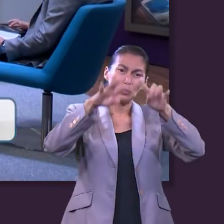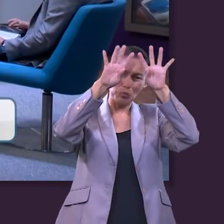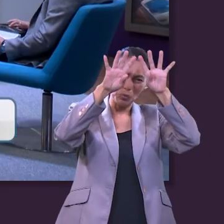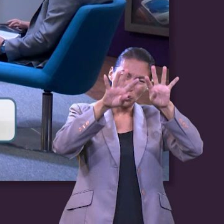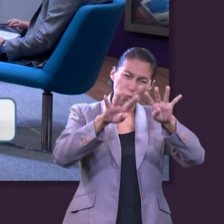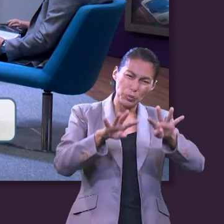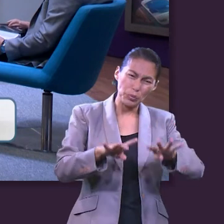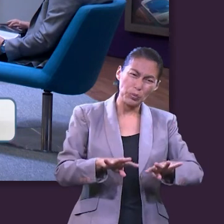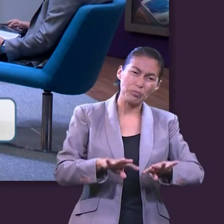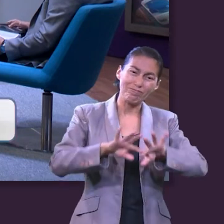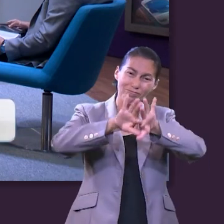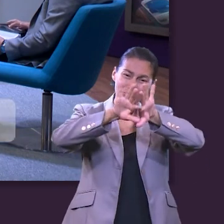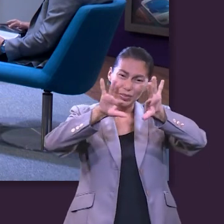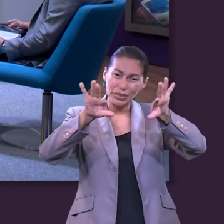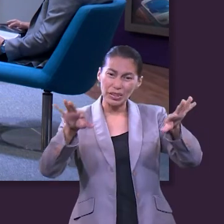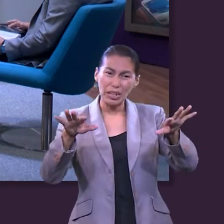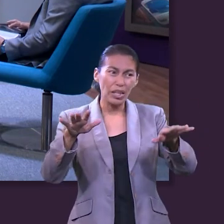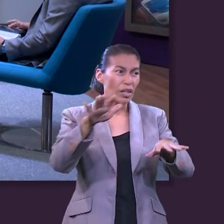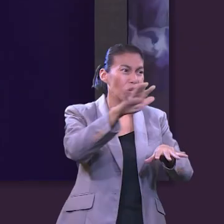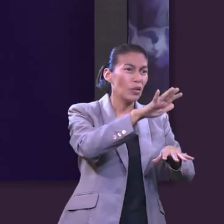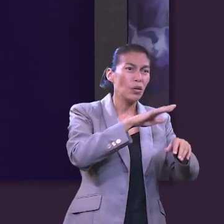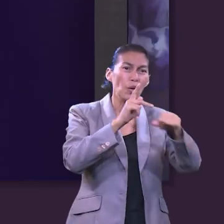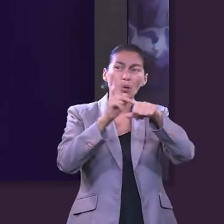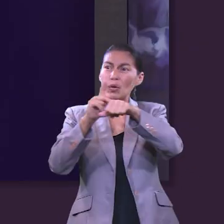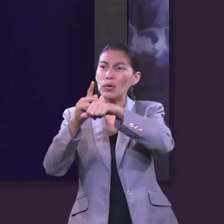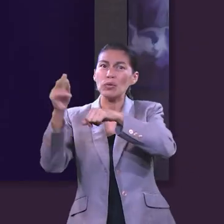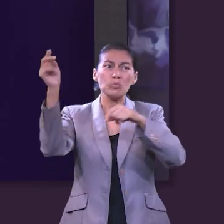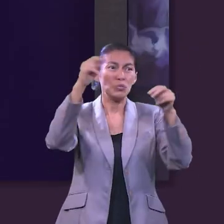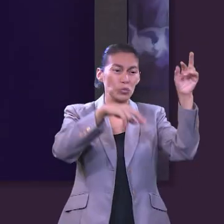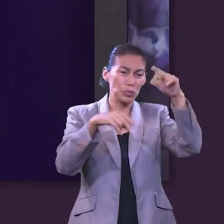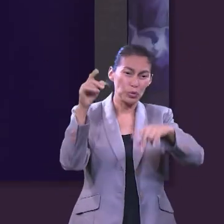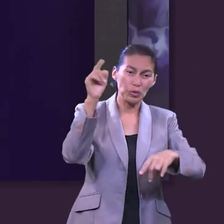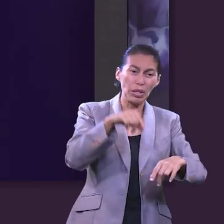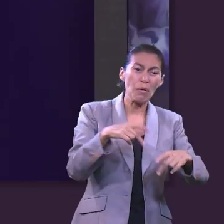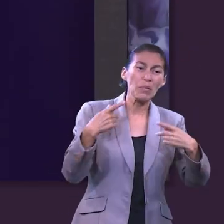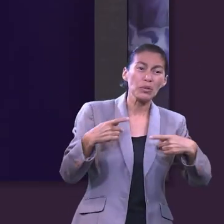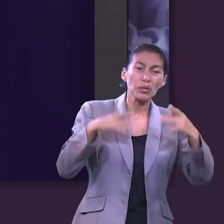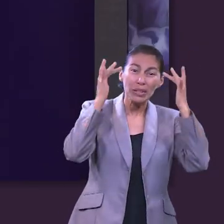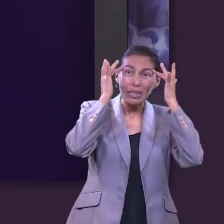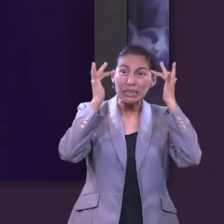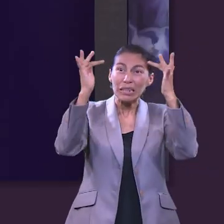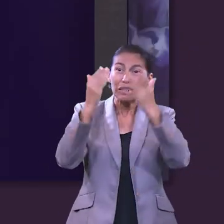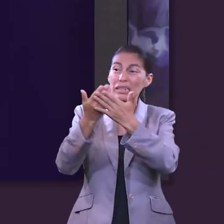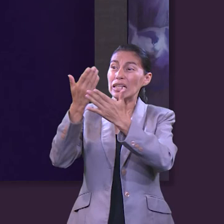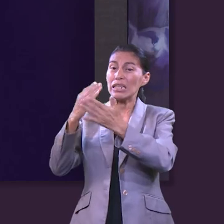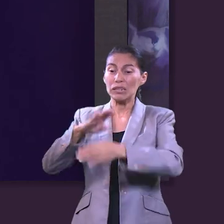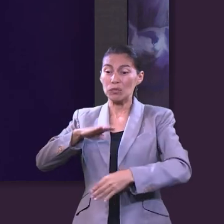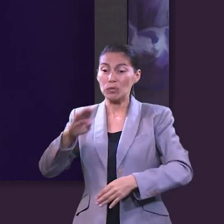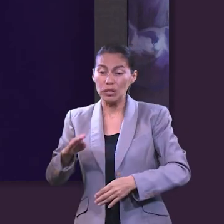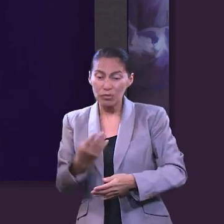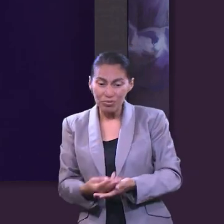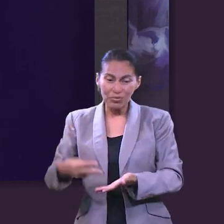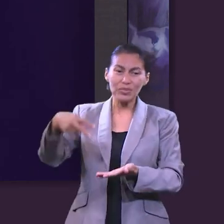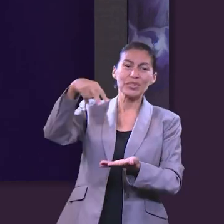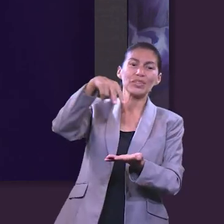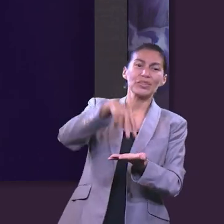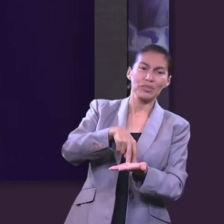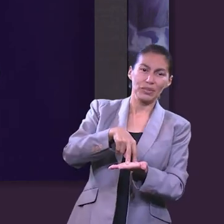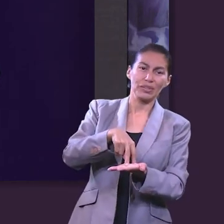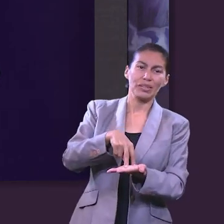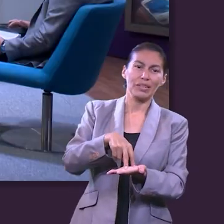La tierra tembló y se partieron las rocas. Se abrieron los sepulcros y muchos santos que habían muerto resucitaron.